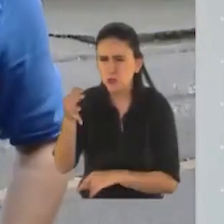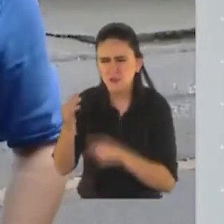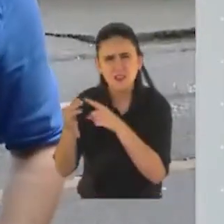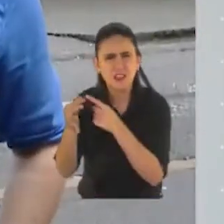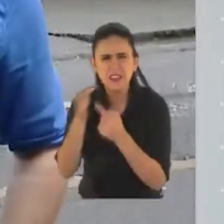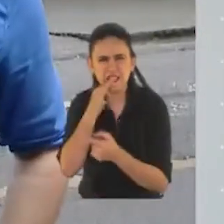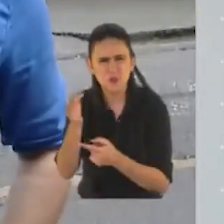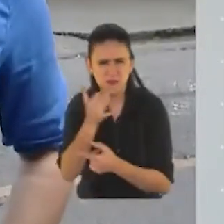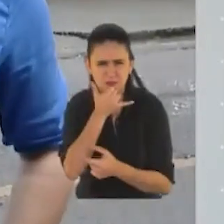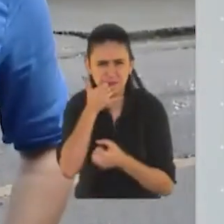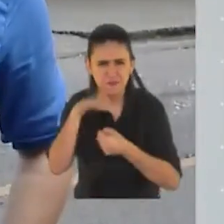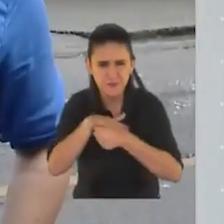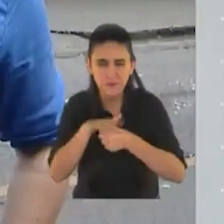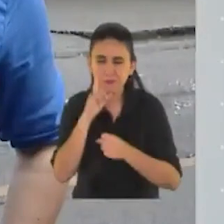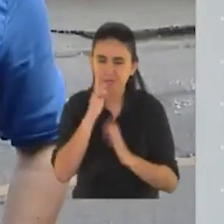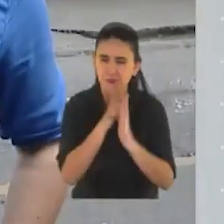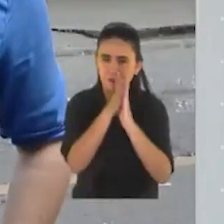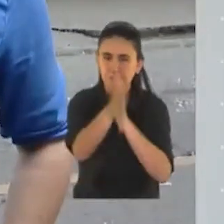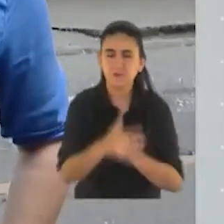trata